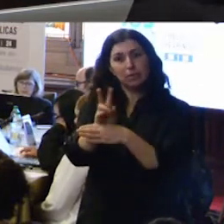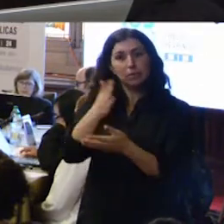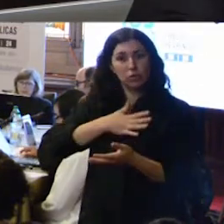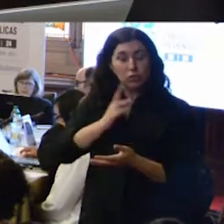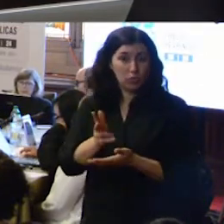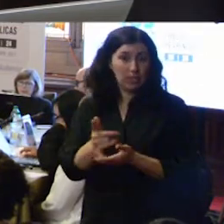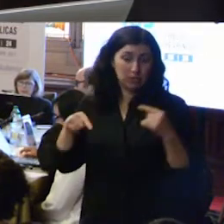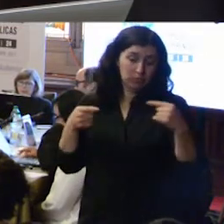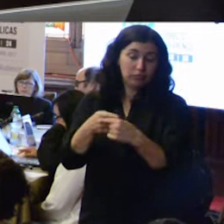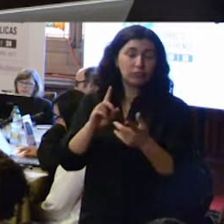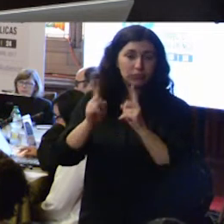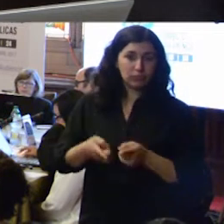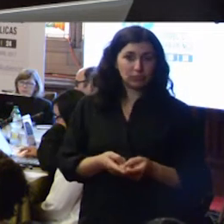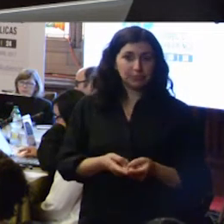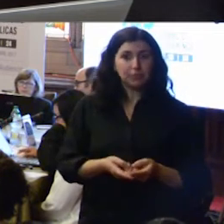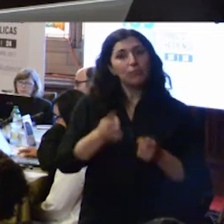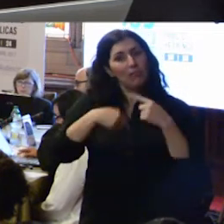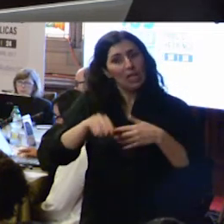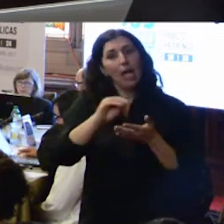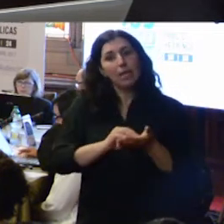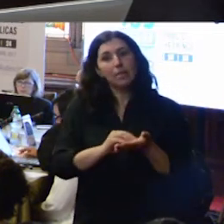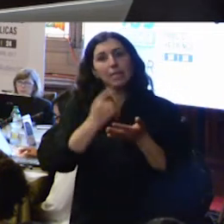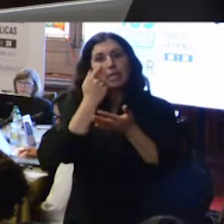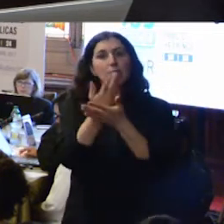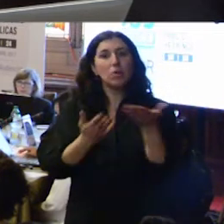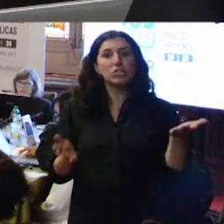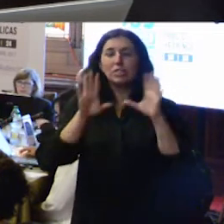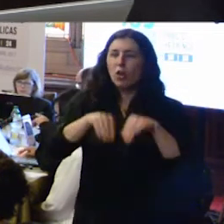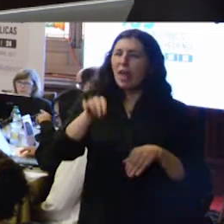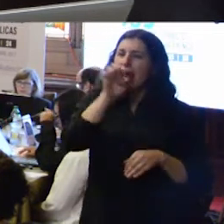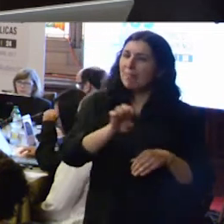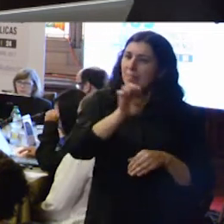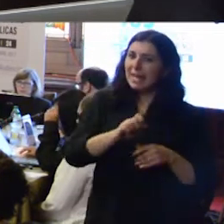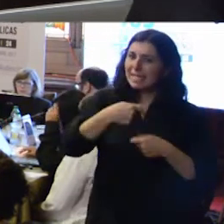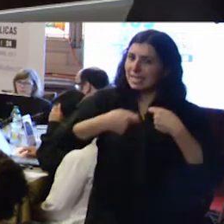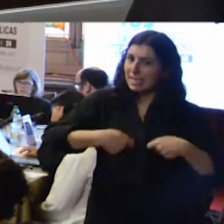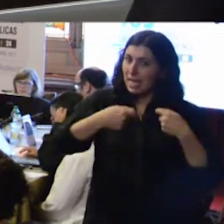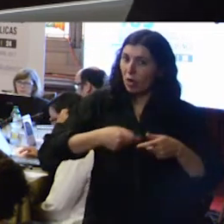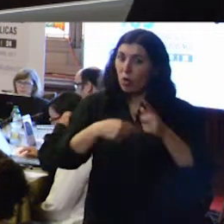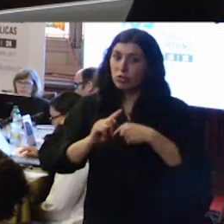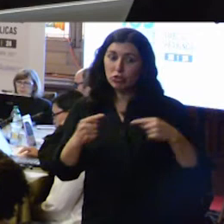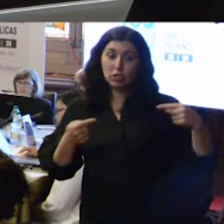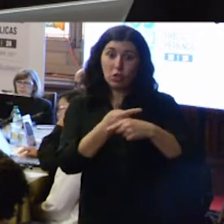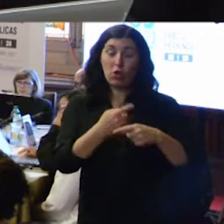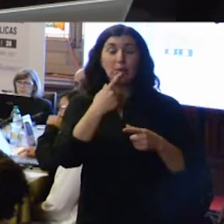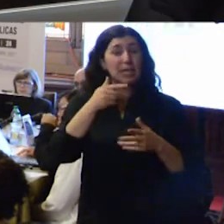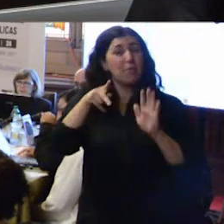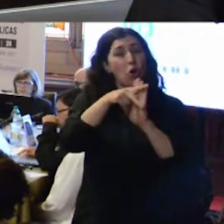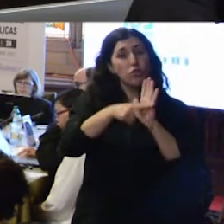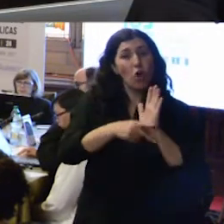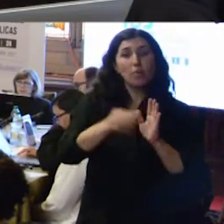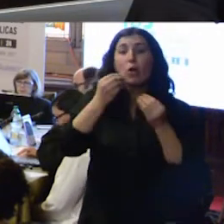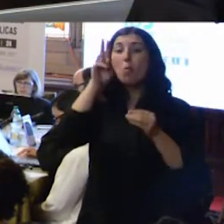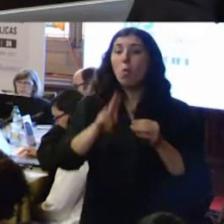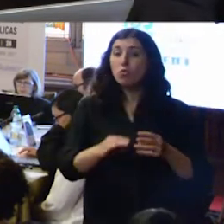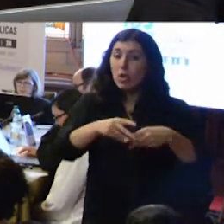y afrodescendientes. Cabe señalarles que las empresas y negocios denunciados por violar normas ambientales y de uso de suelo son los que más